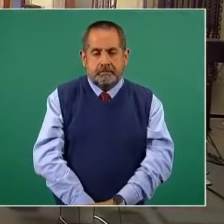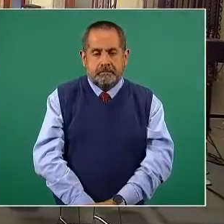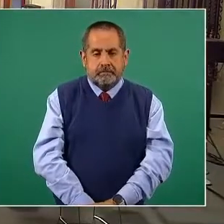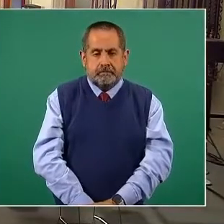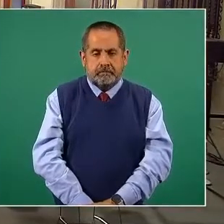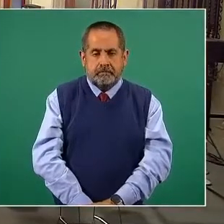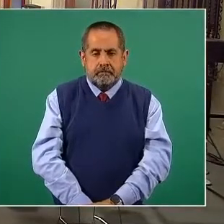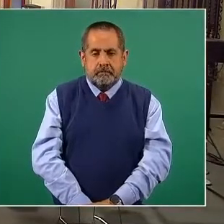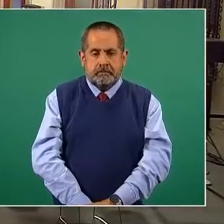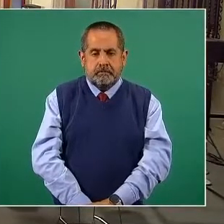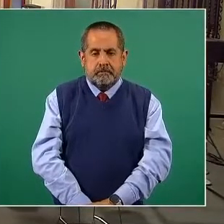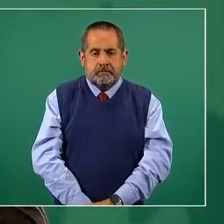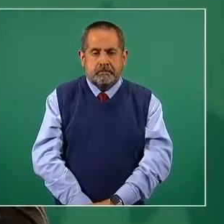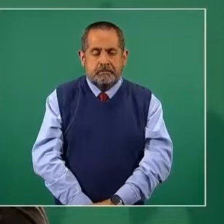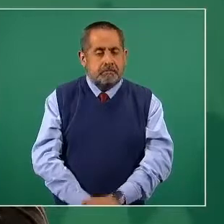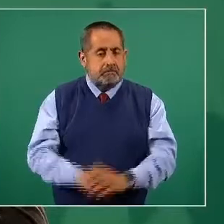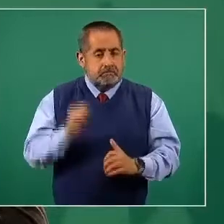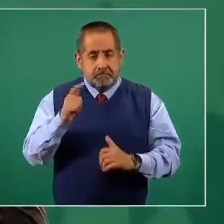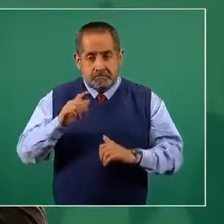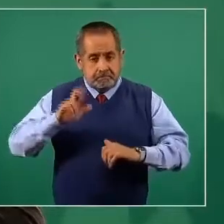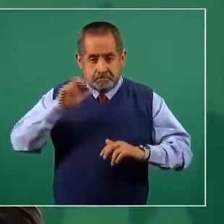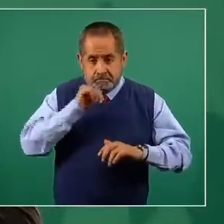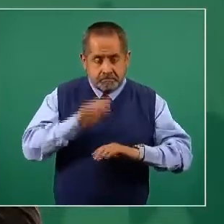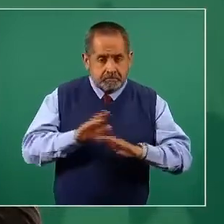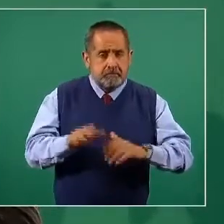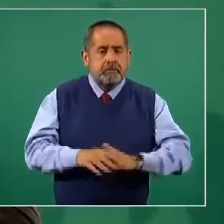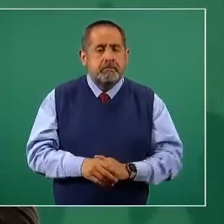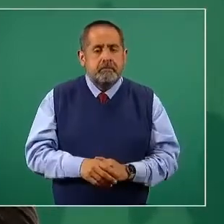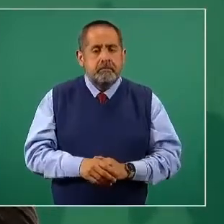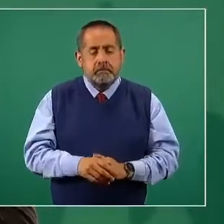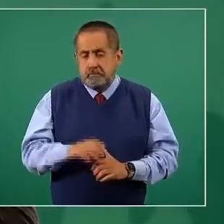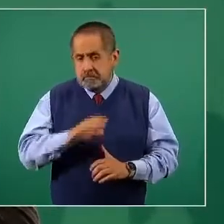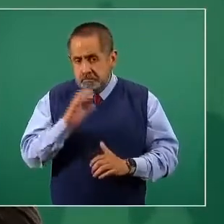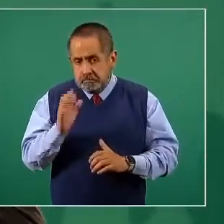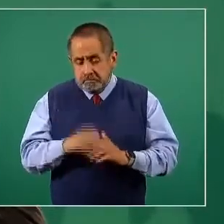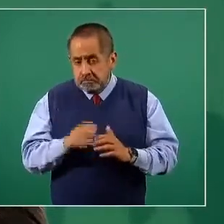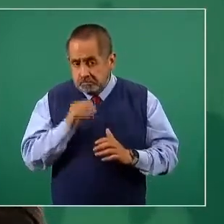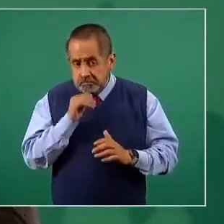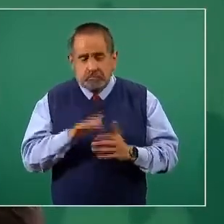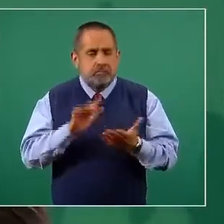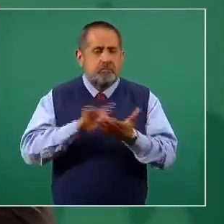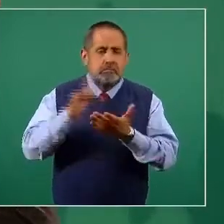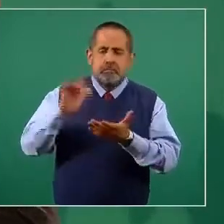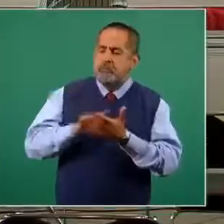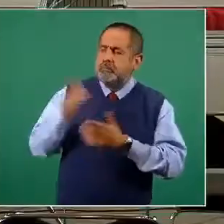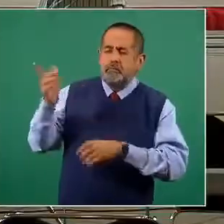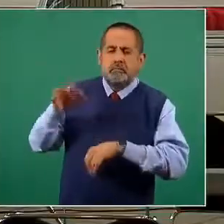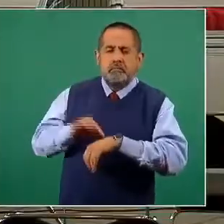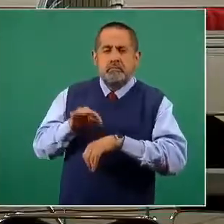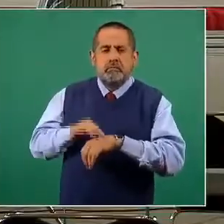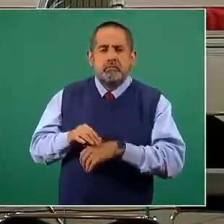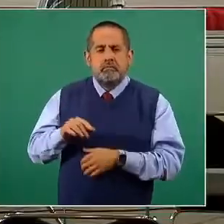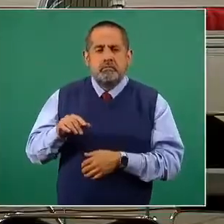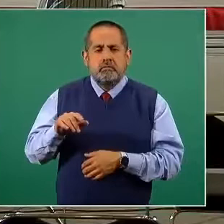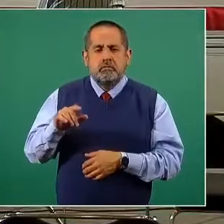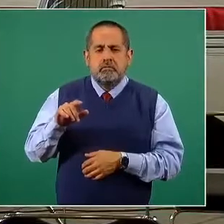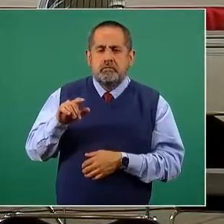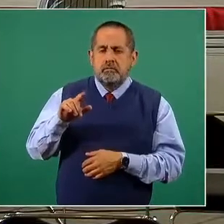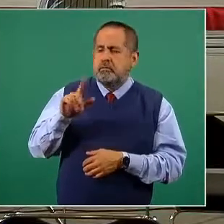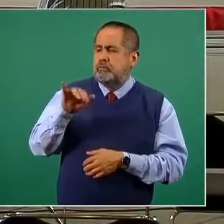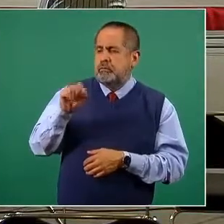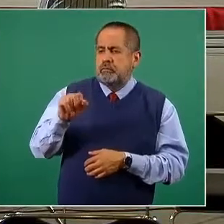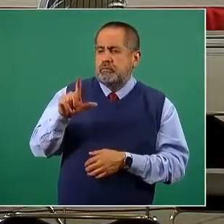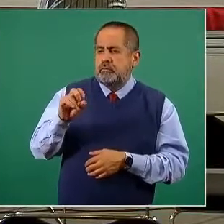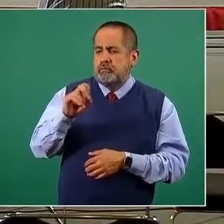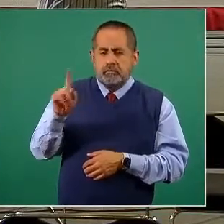No sé si alguien más en el foro tiene alguna pregunta. De no ser así, agradezco al doctor Ruy López Ridaura que se